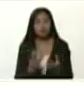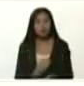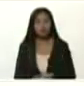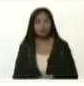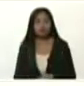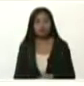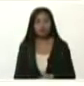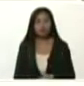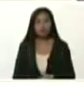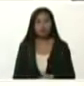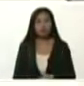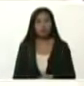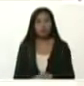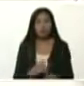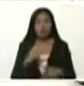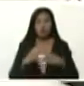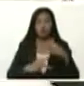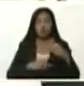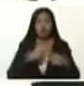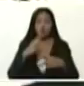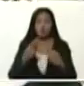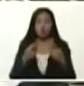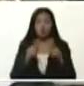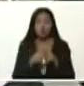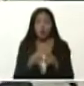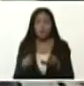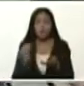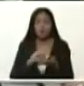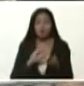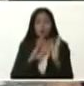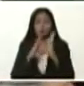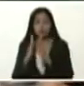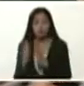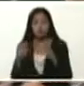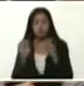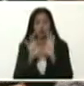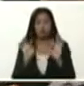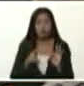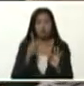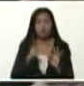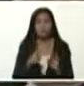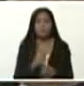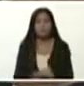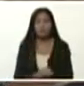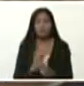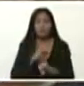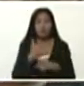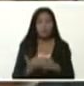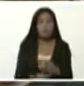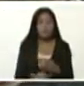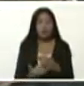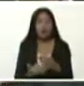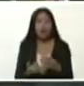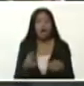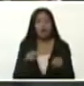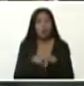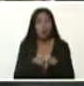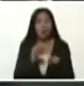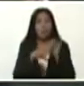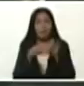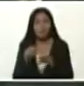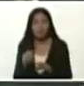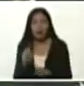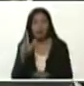el proceso de reorganización del plan minero tricolor,